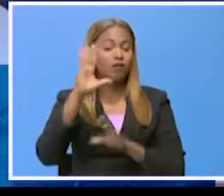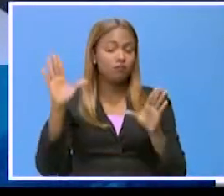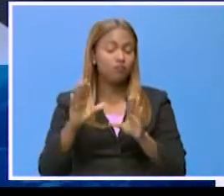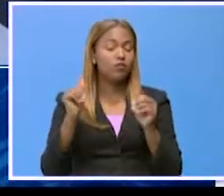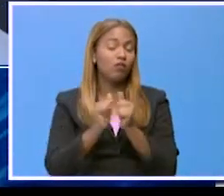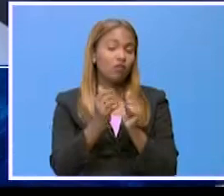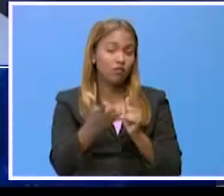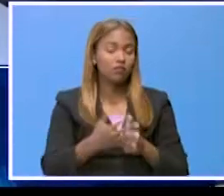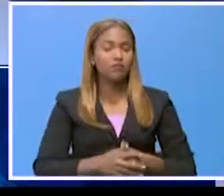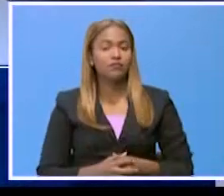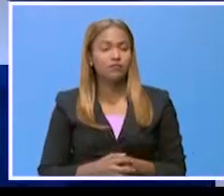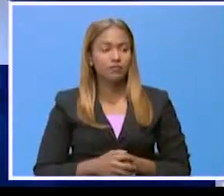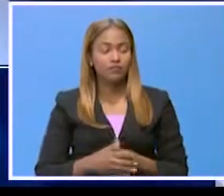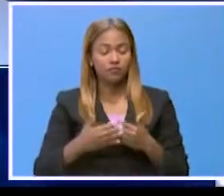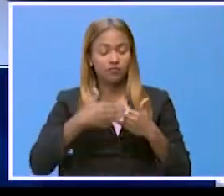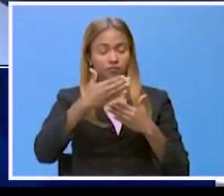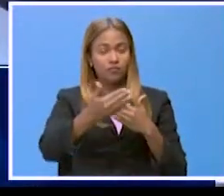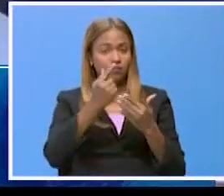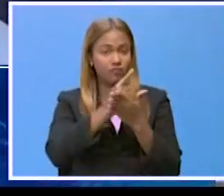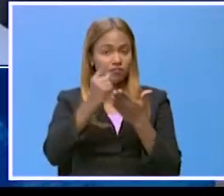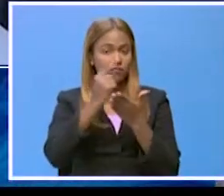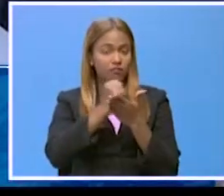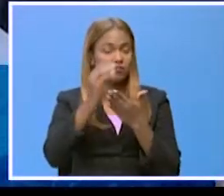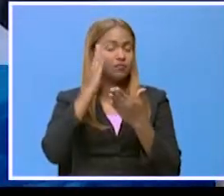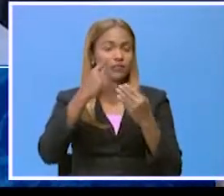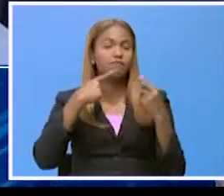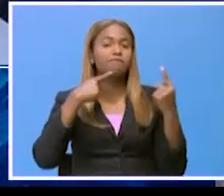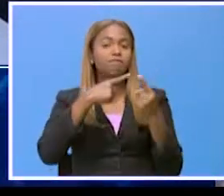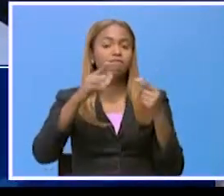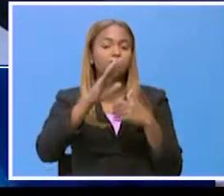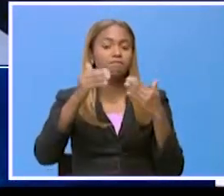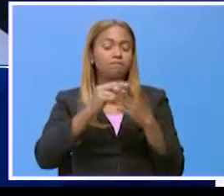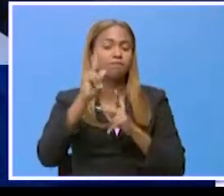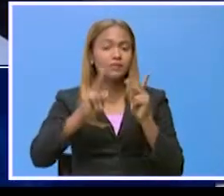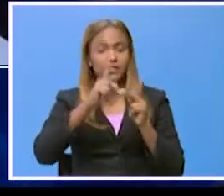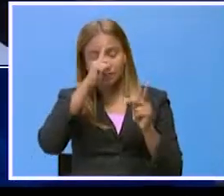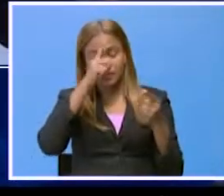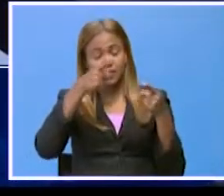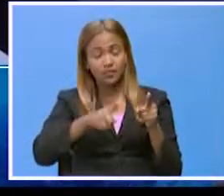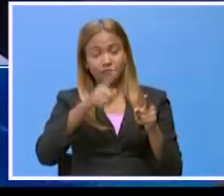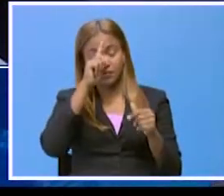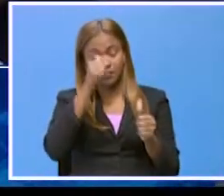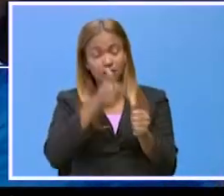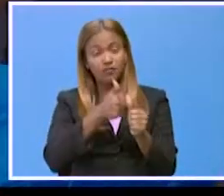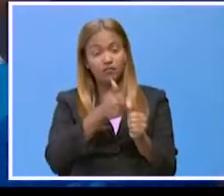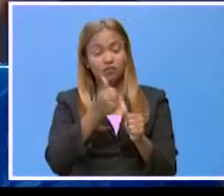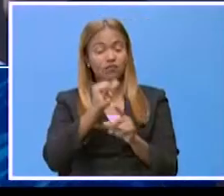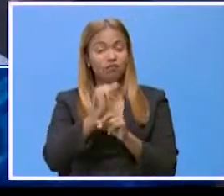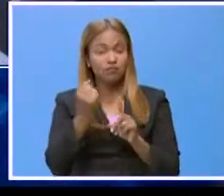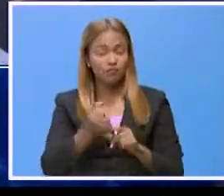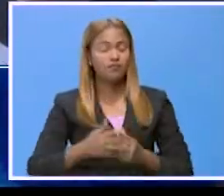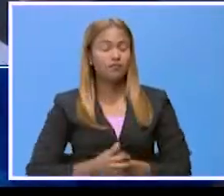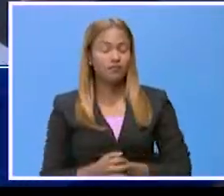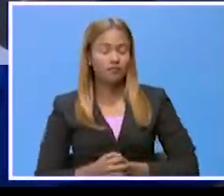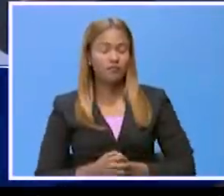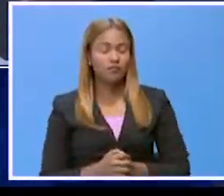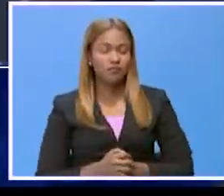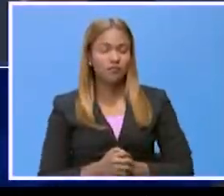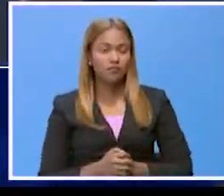después de semana santa lo tendremos noticias a toda la población con respecto a esa situación